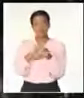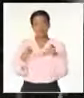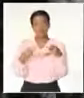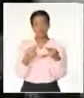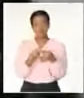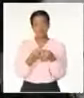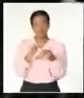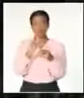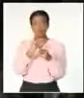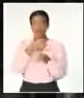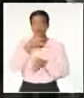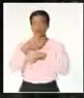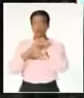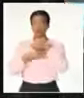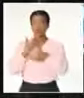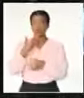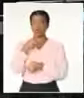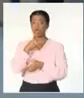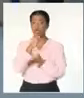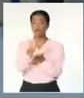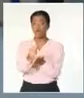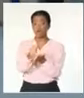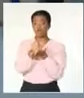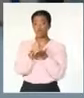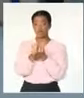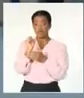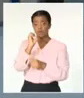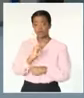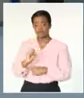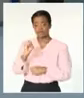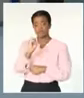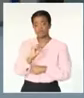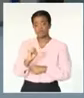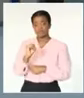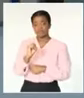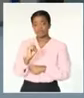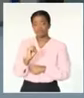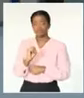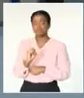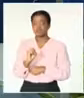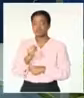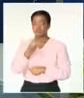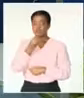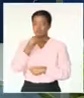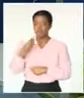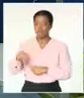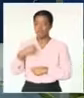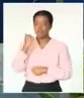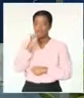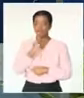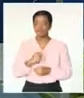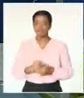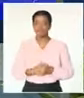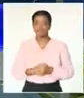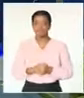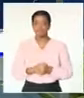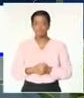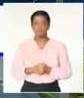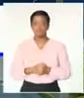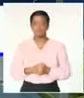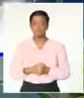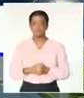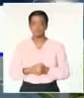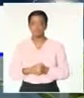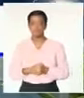los beneficios arancelarios que ofrece la organización y que no son suficientemente aprovechados. Si tengo 8 veces más